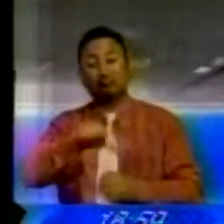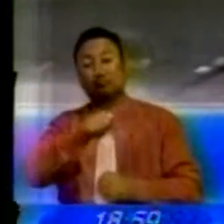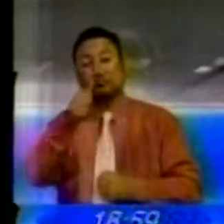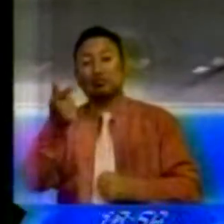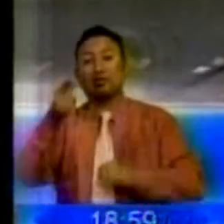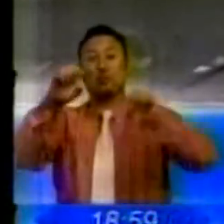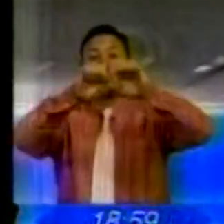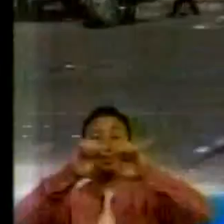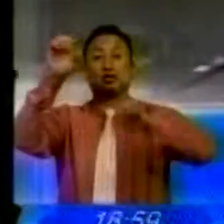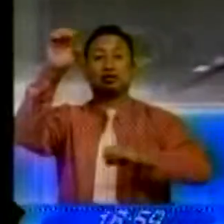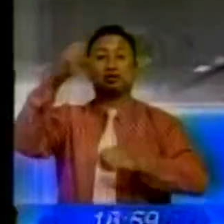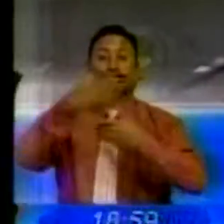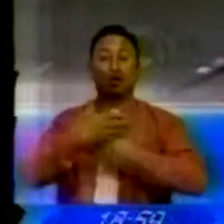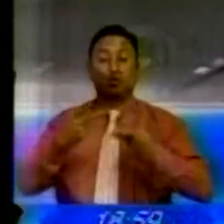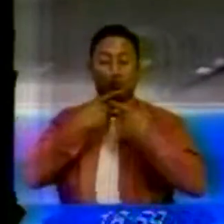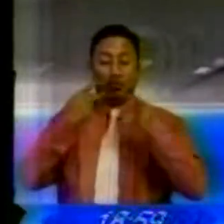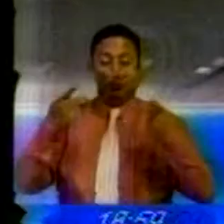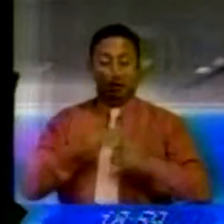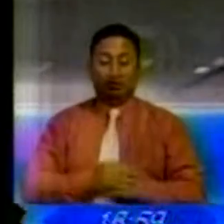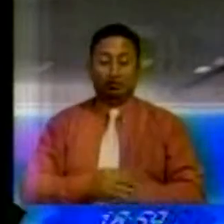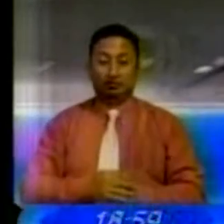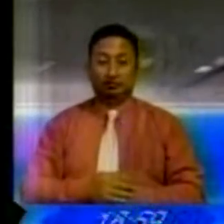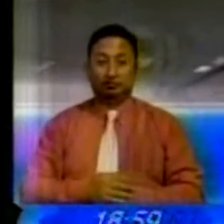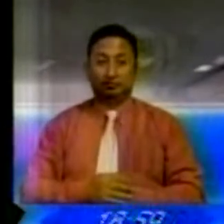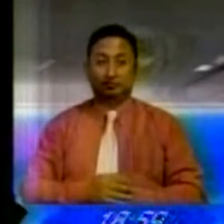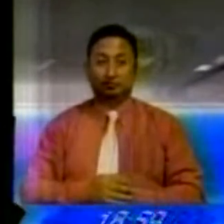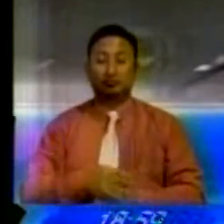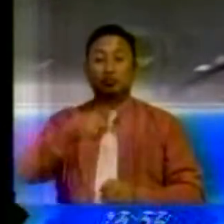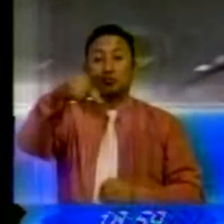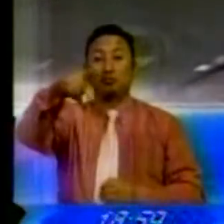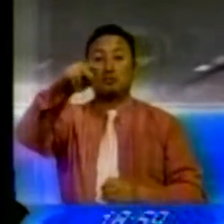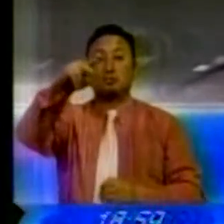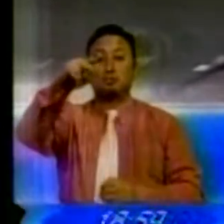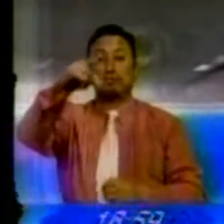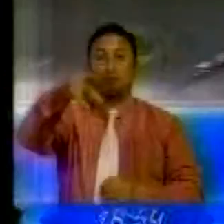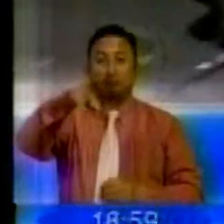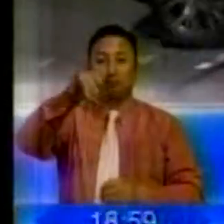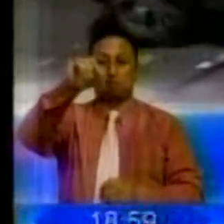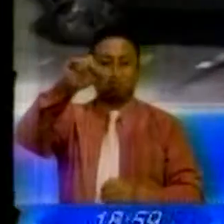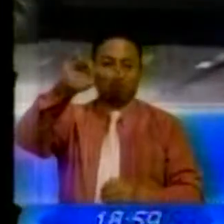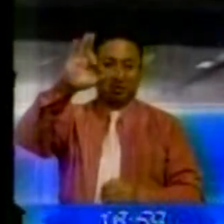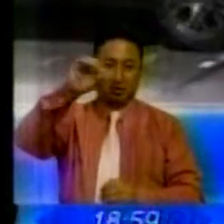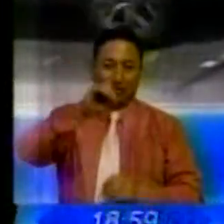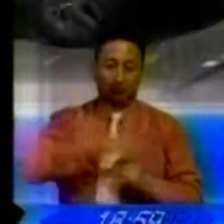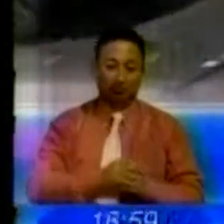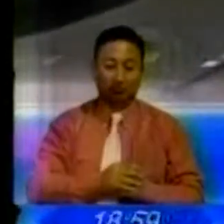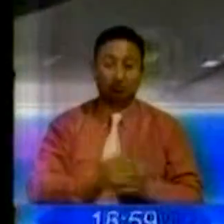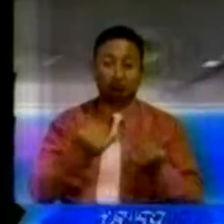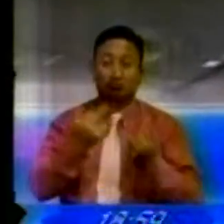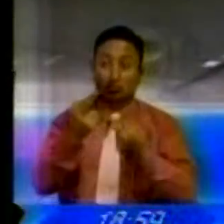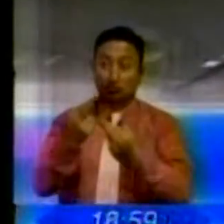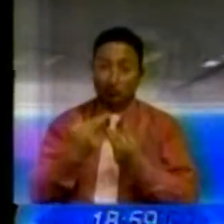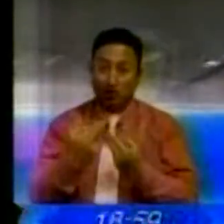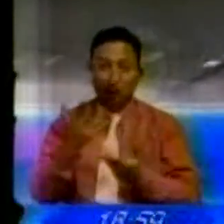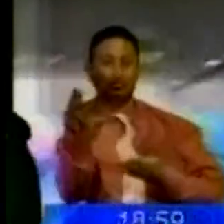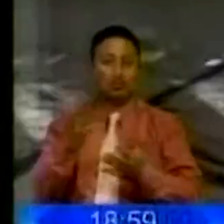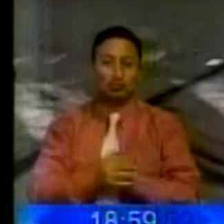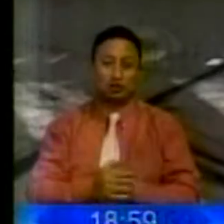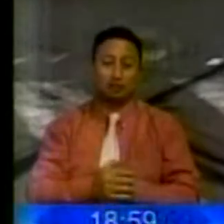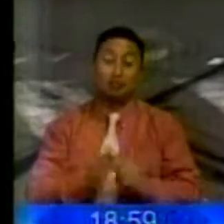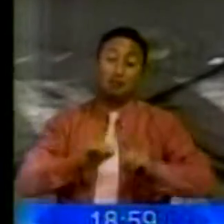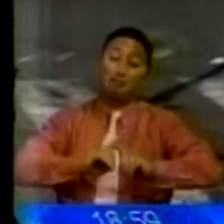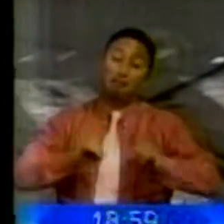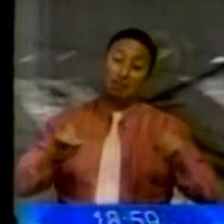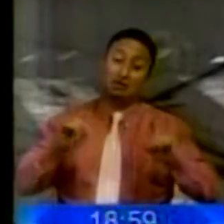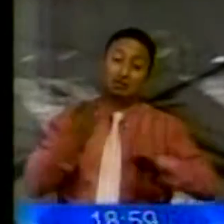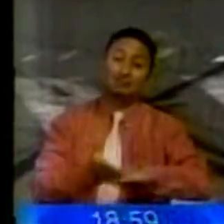de la empresa de obras públicas en su administración, Germánico Pinto. Sin embargo, hasta el momento no se nos ha facilitado la misma. No obstante,